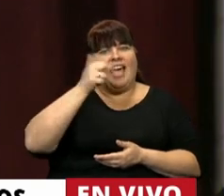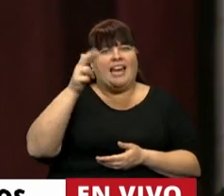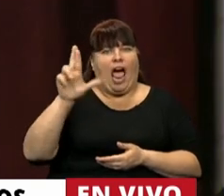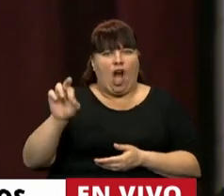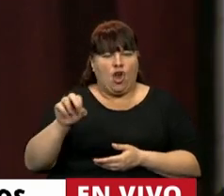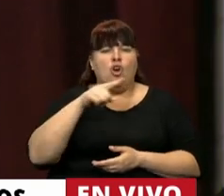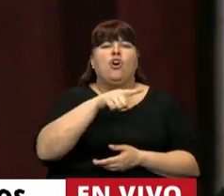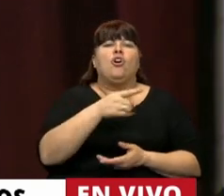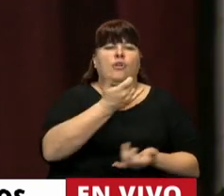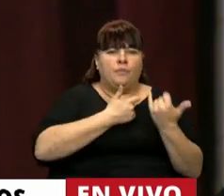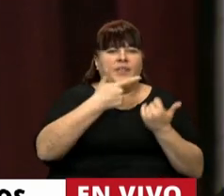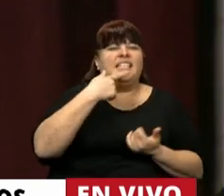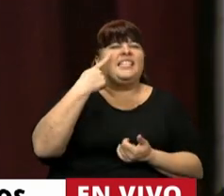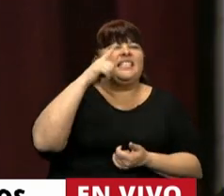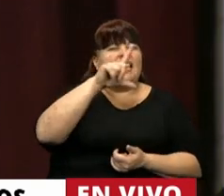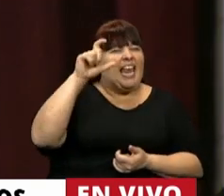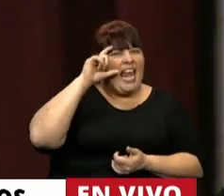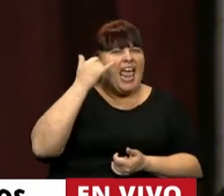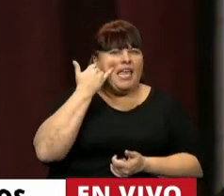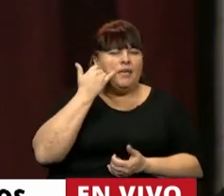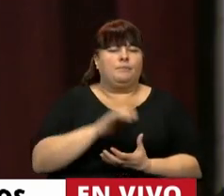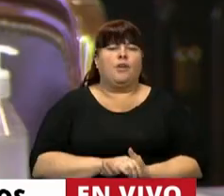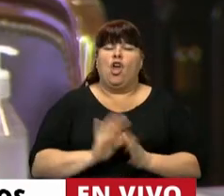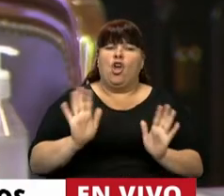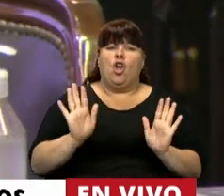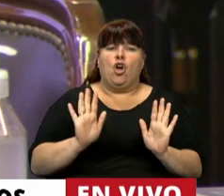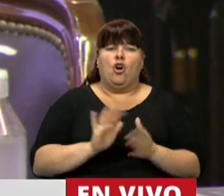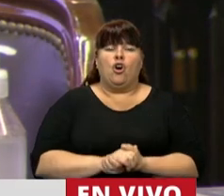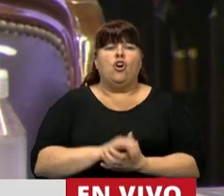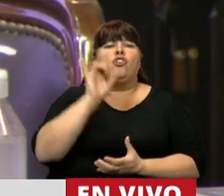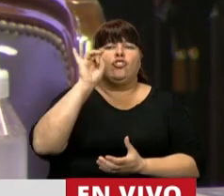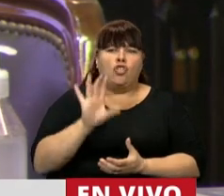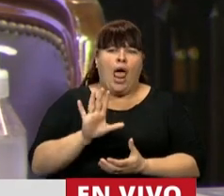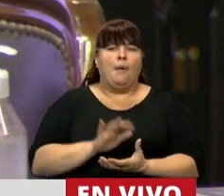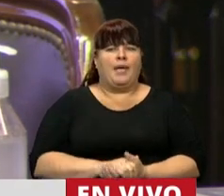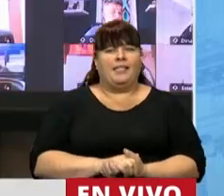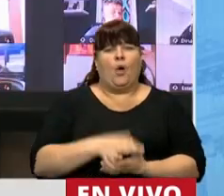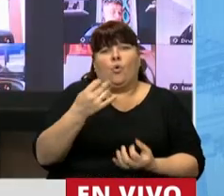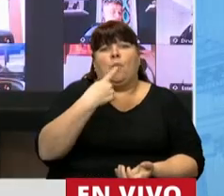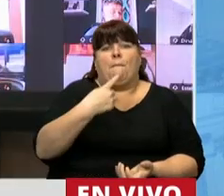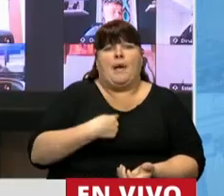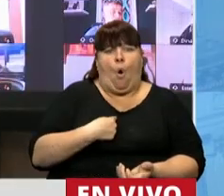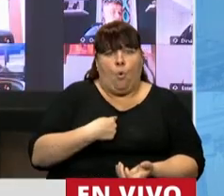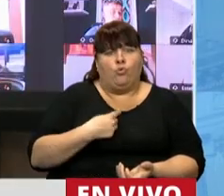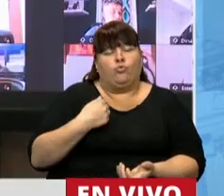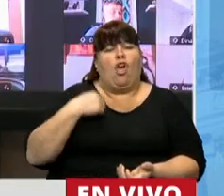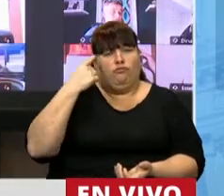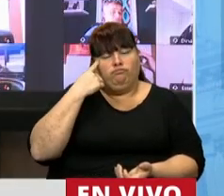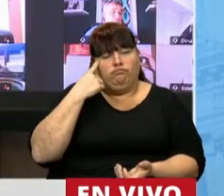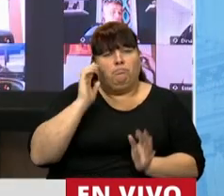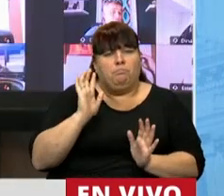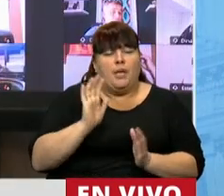Diputada Vanessa Siley. No, nada, presidente, solamente como me preguntó, creo que